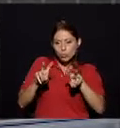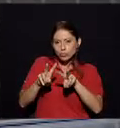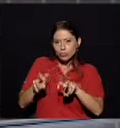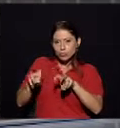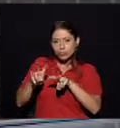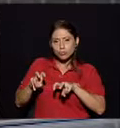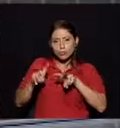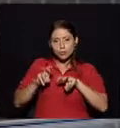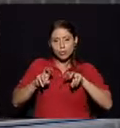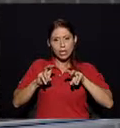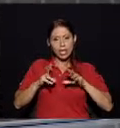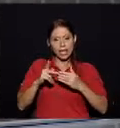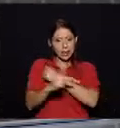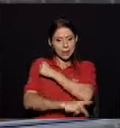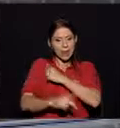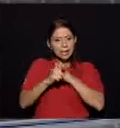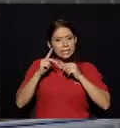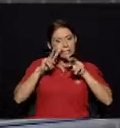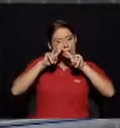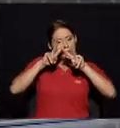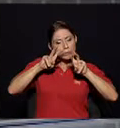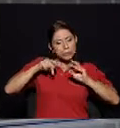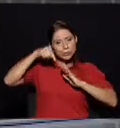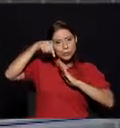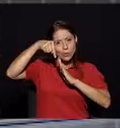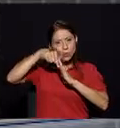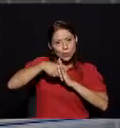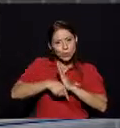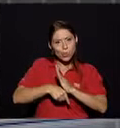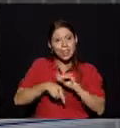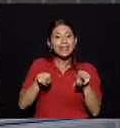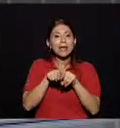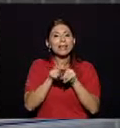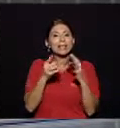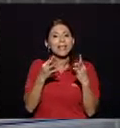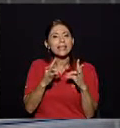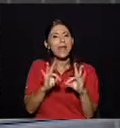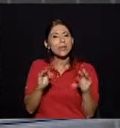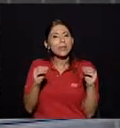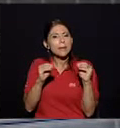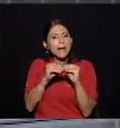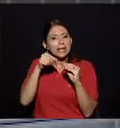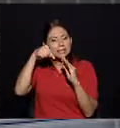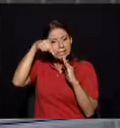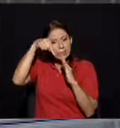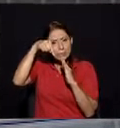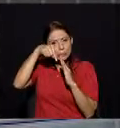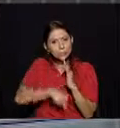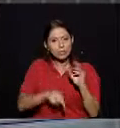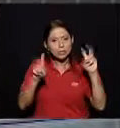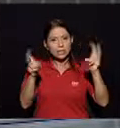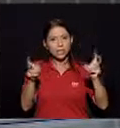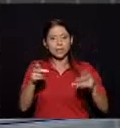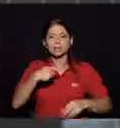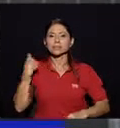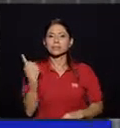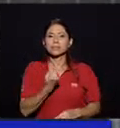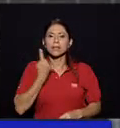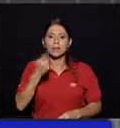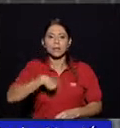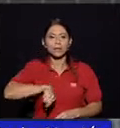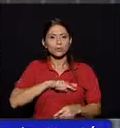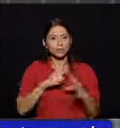análisis a profundidad del país, hemos tratado también de profundizar más en los temas. Tratamos